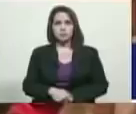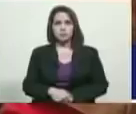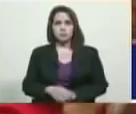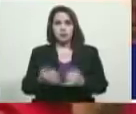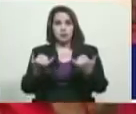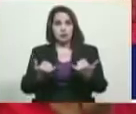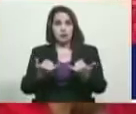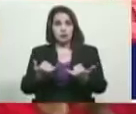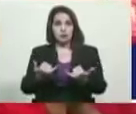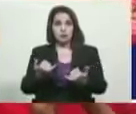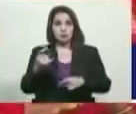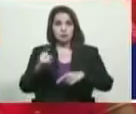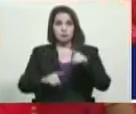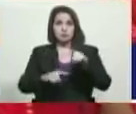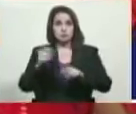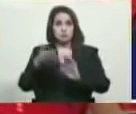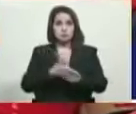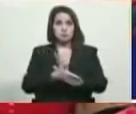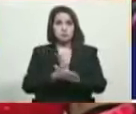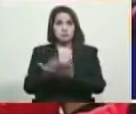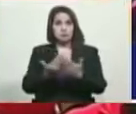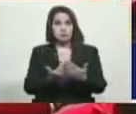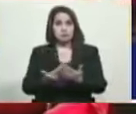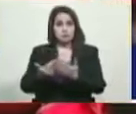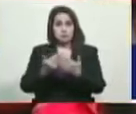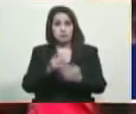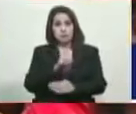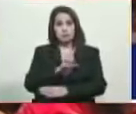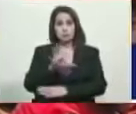están cursando estudios en Riva